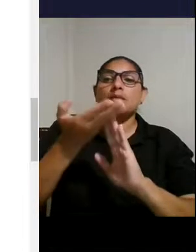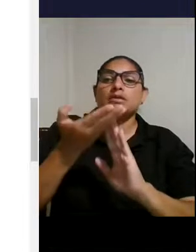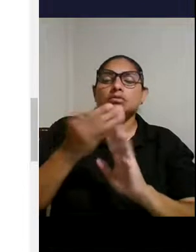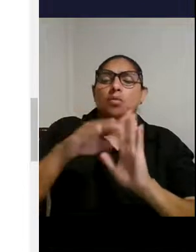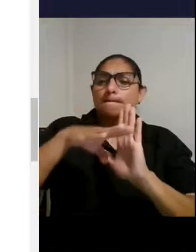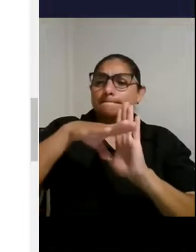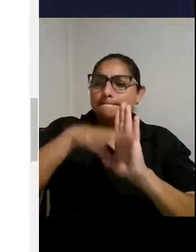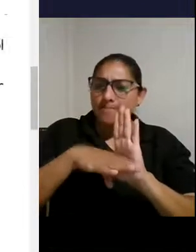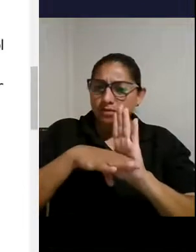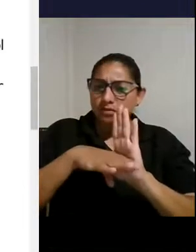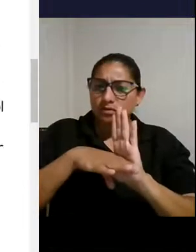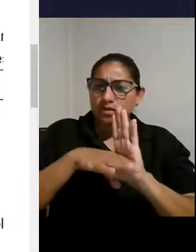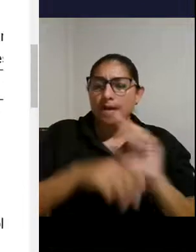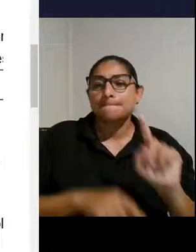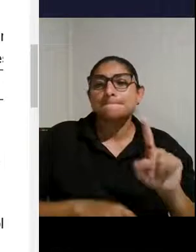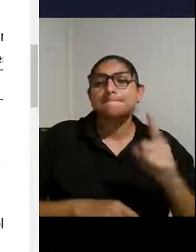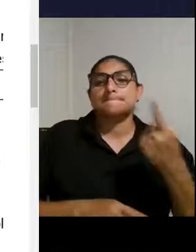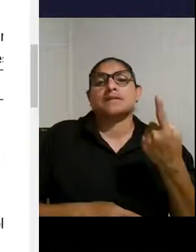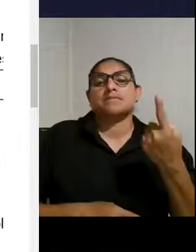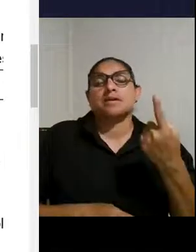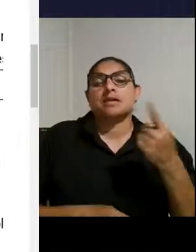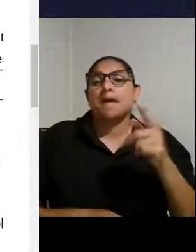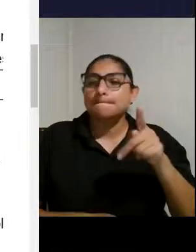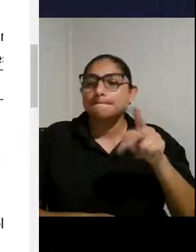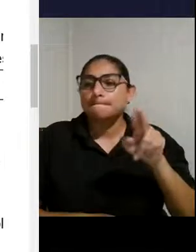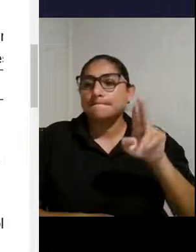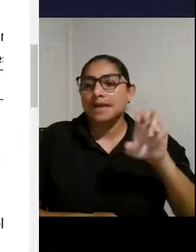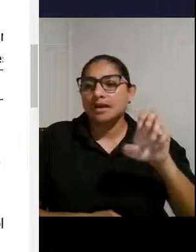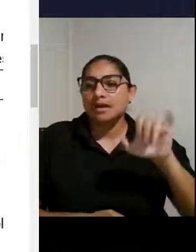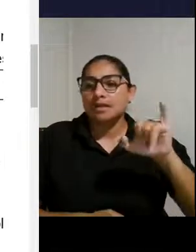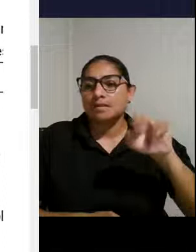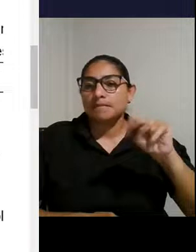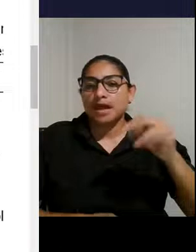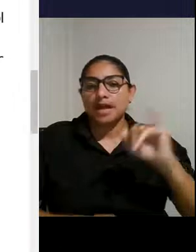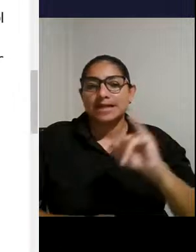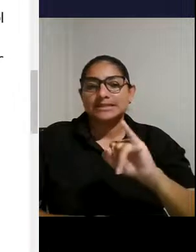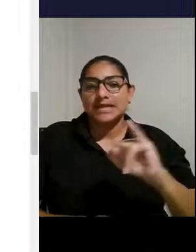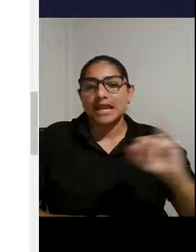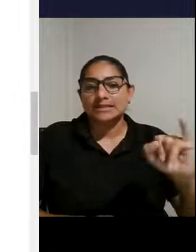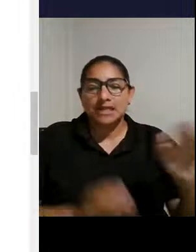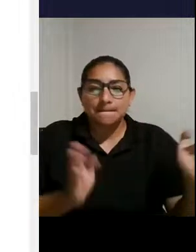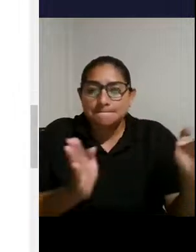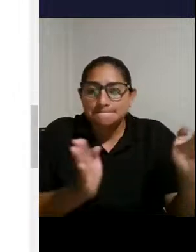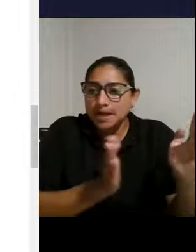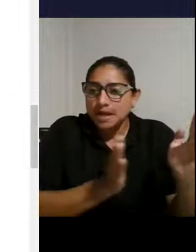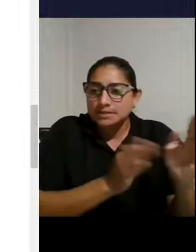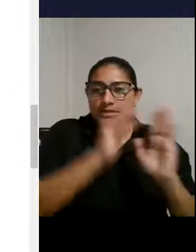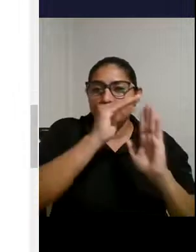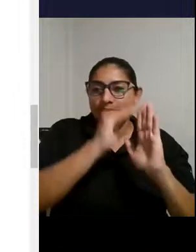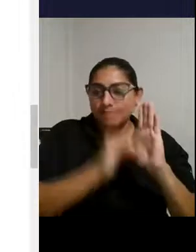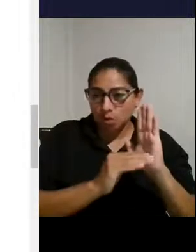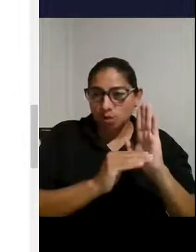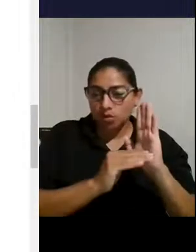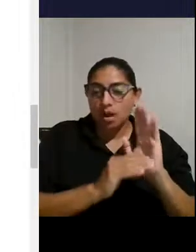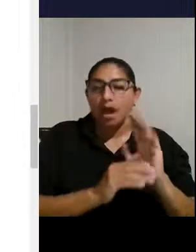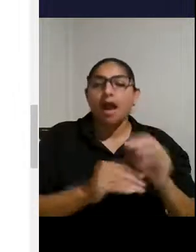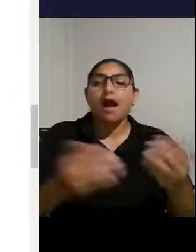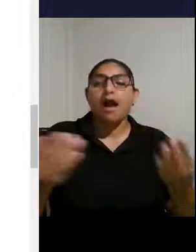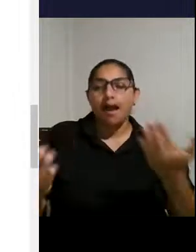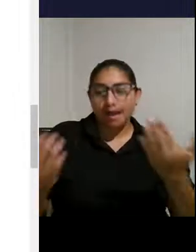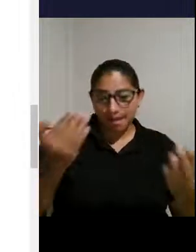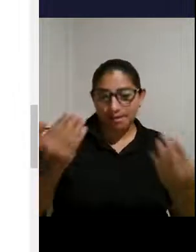la primera preimagen. La primera preimagen es la que está más a la izquierda o la menor. Entonces así vamos a